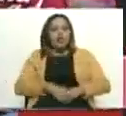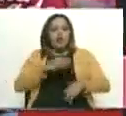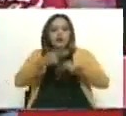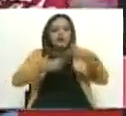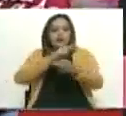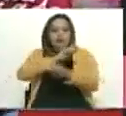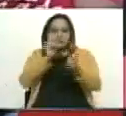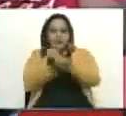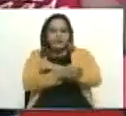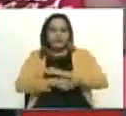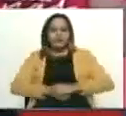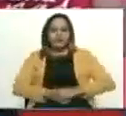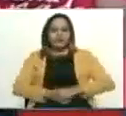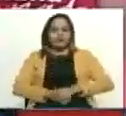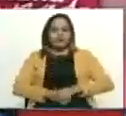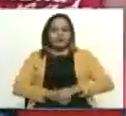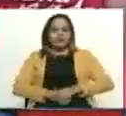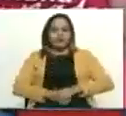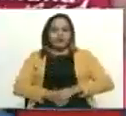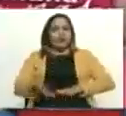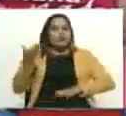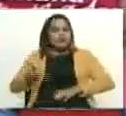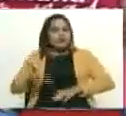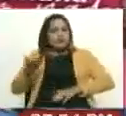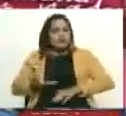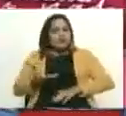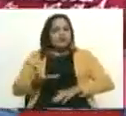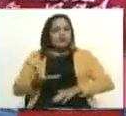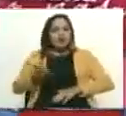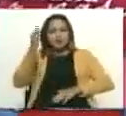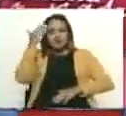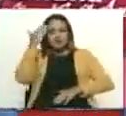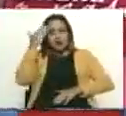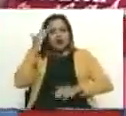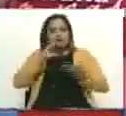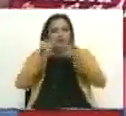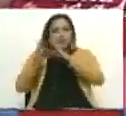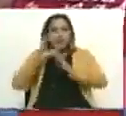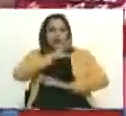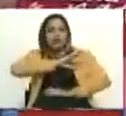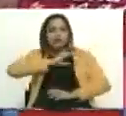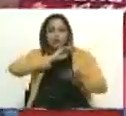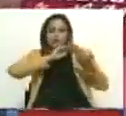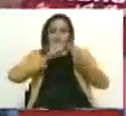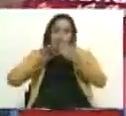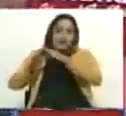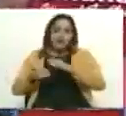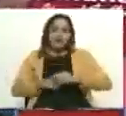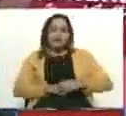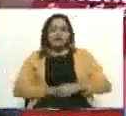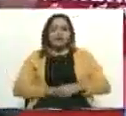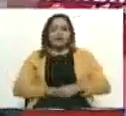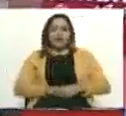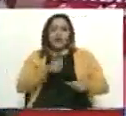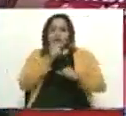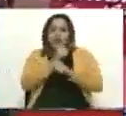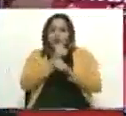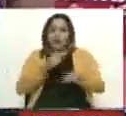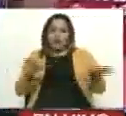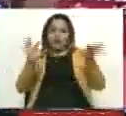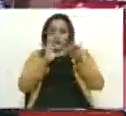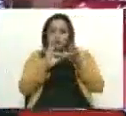de transformación. Es importante también que tomemos en cuenta, dentro de las comunas y los consejos comunales, y en aras de trabajar unificado con